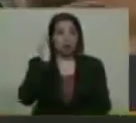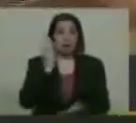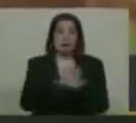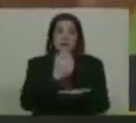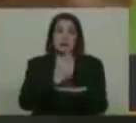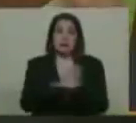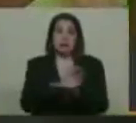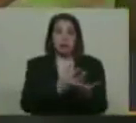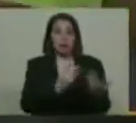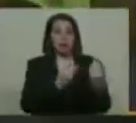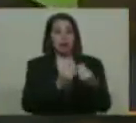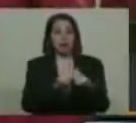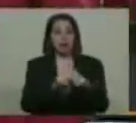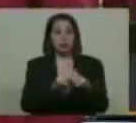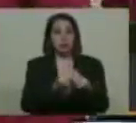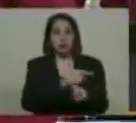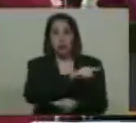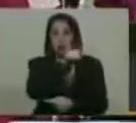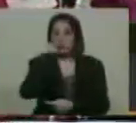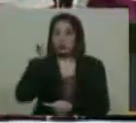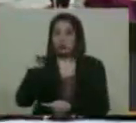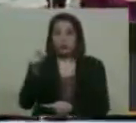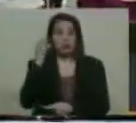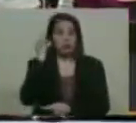creyendo en ustedes, mujeres.